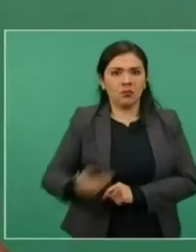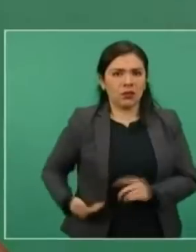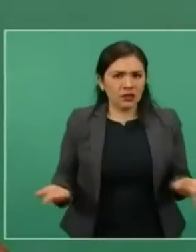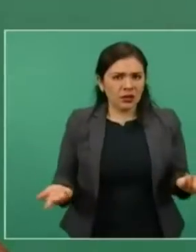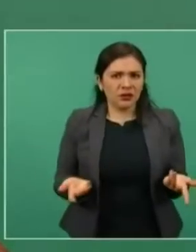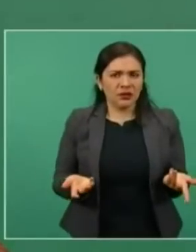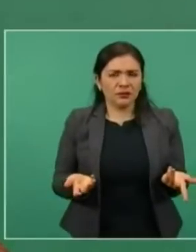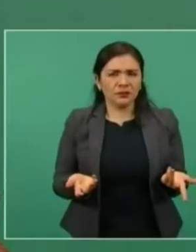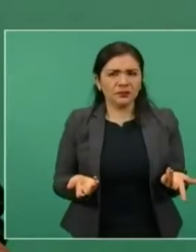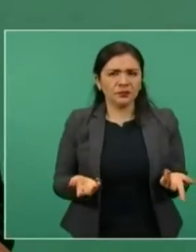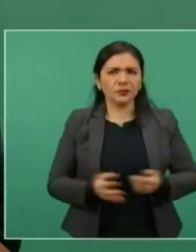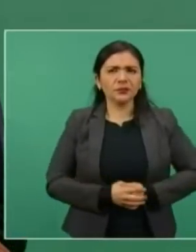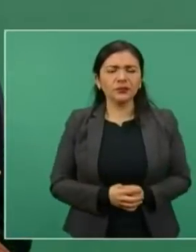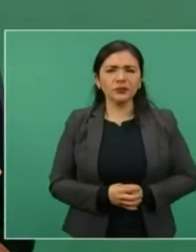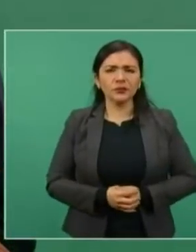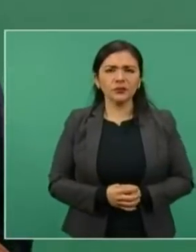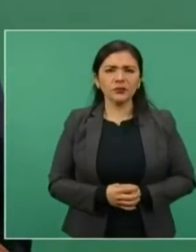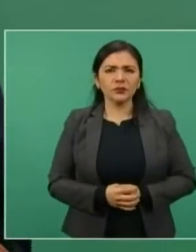incluso